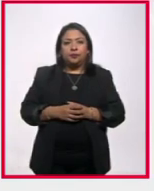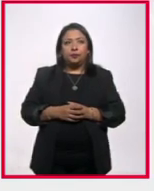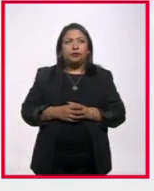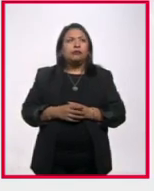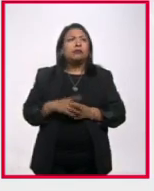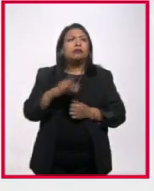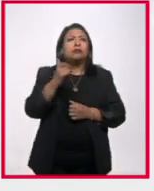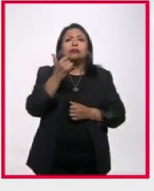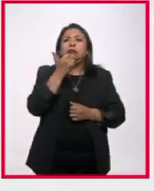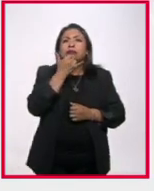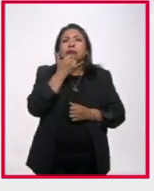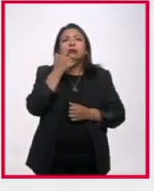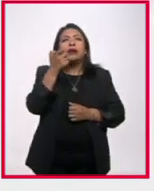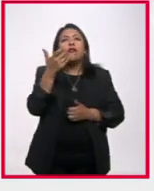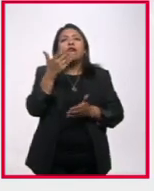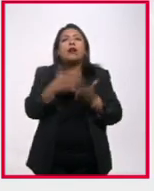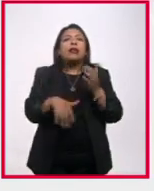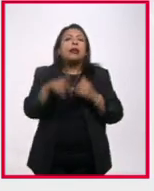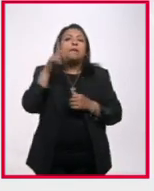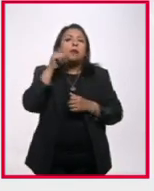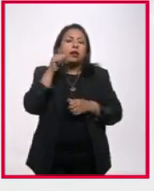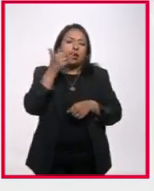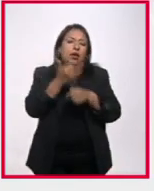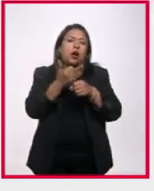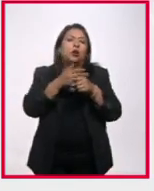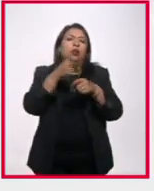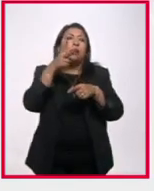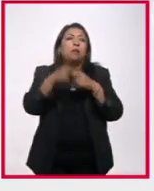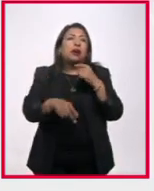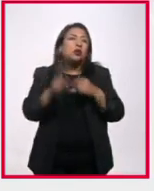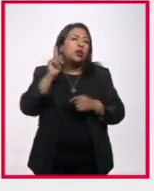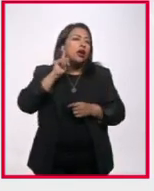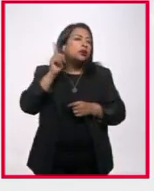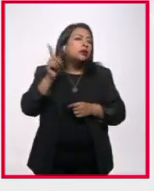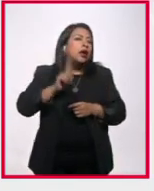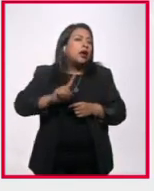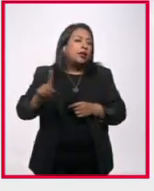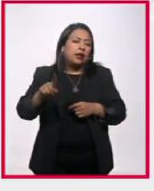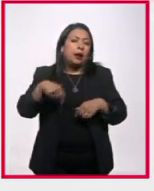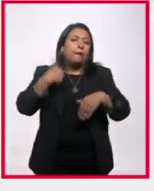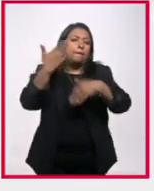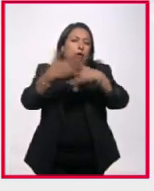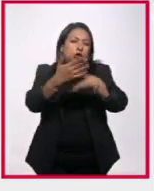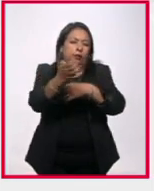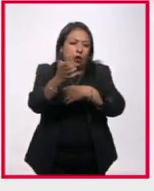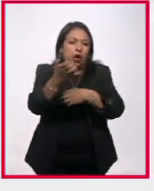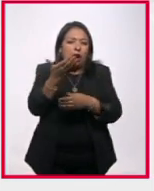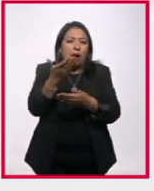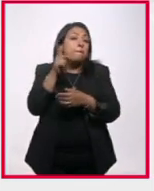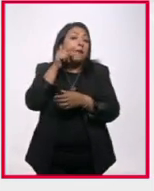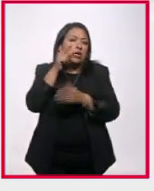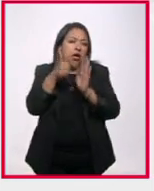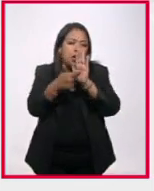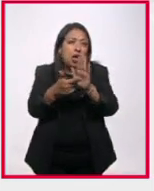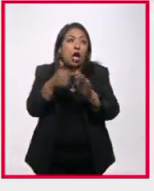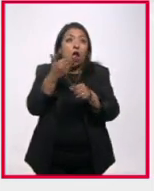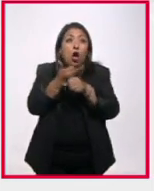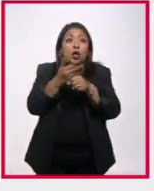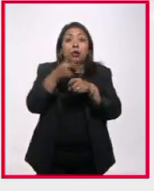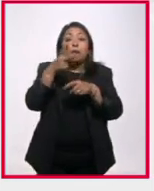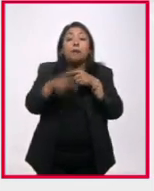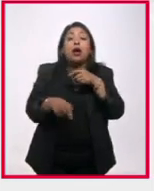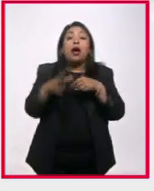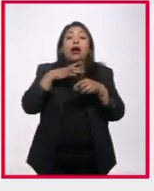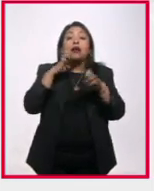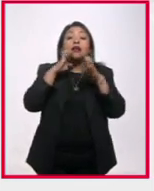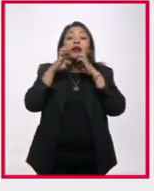Ah, no, pero eso se los debemos mañana. Ahorita vamos a una pausa. Lo de Zacatecas, que es en enero, lo platicamos mañana. Ahorita nos vamos a una pausa, porque ya tenemos la entrevista con